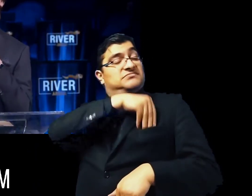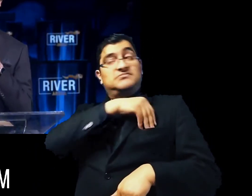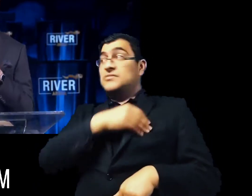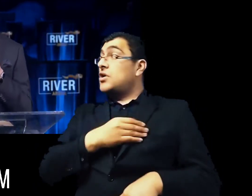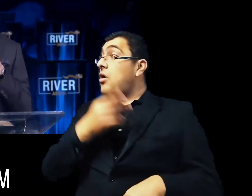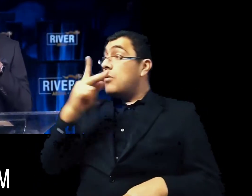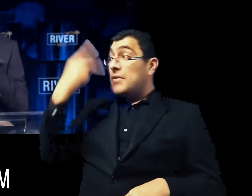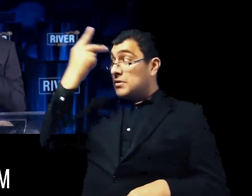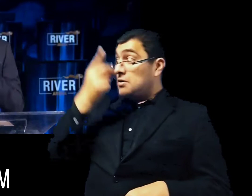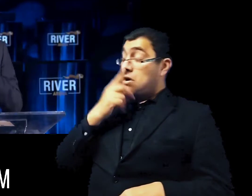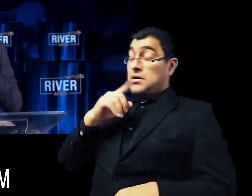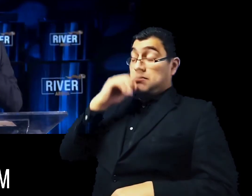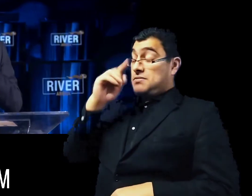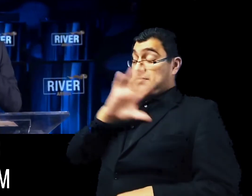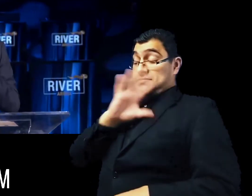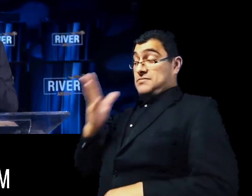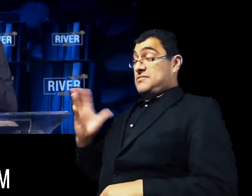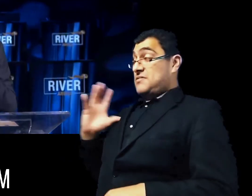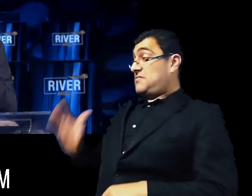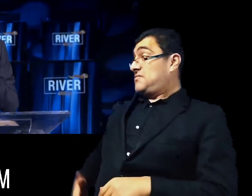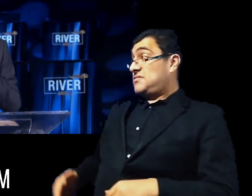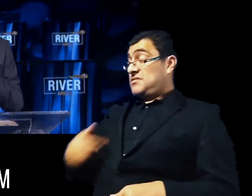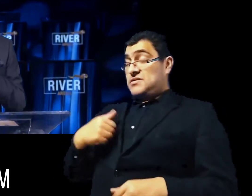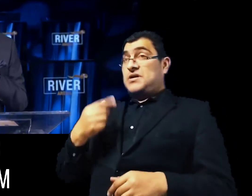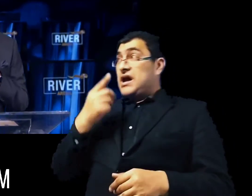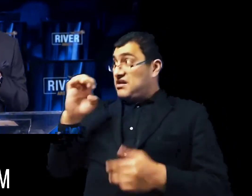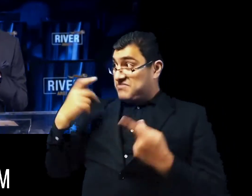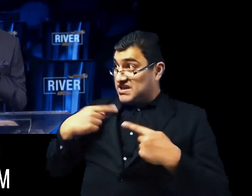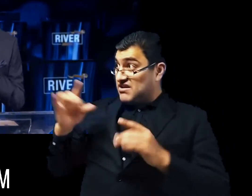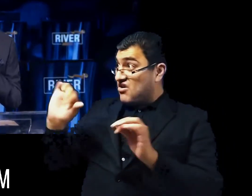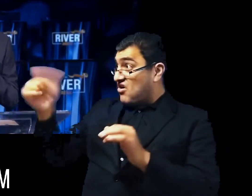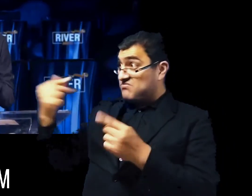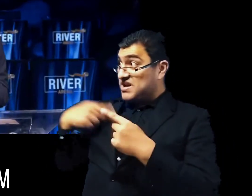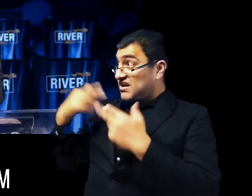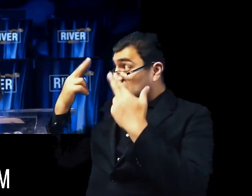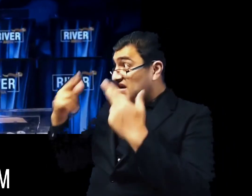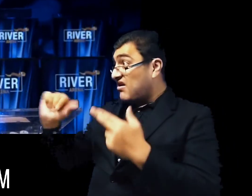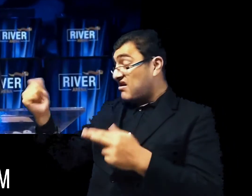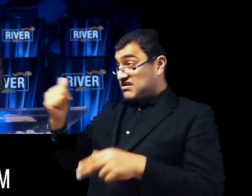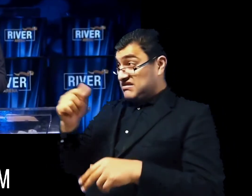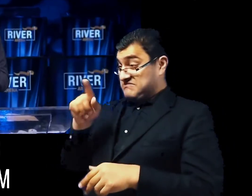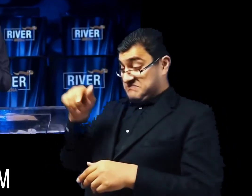estaba orgulloso de él, así que él no tenía por qué tolerar gente rota.